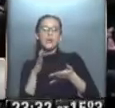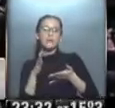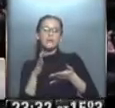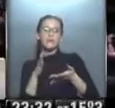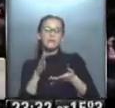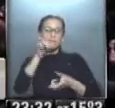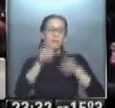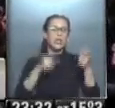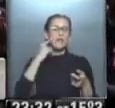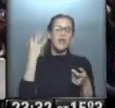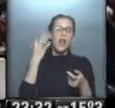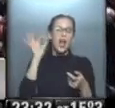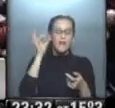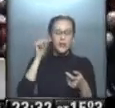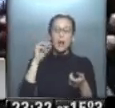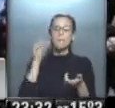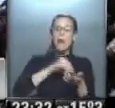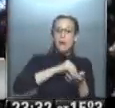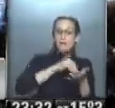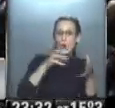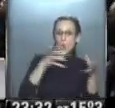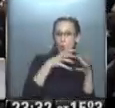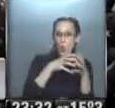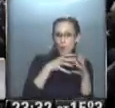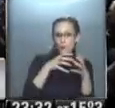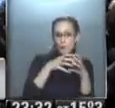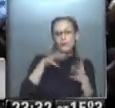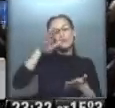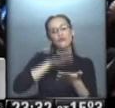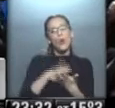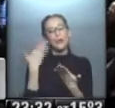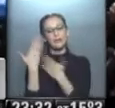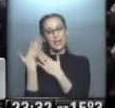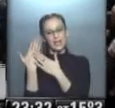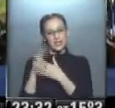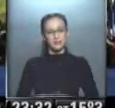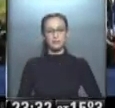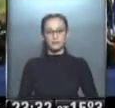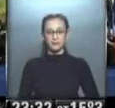provenientes de África nutre a los partidos que levantan la bandera de la xenofobia.